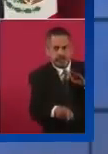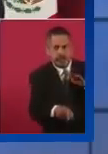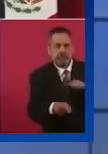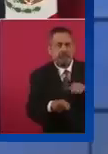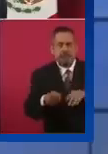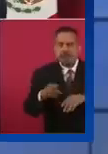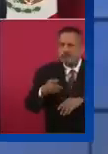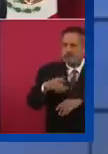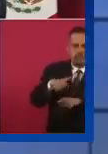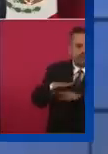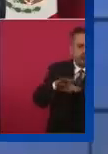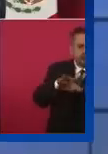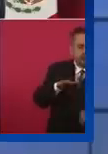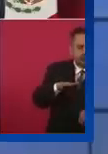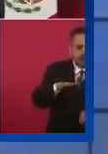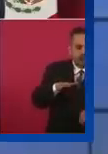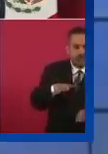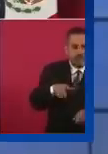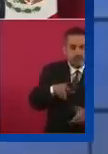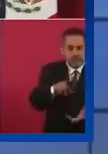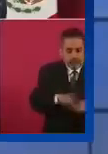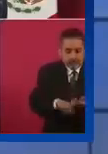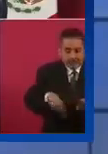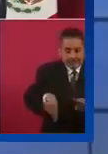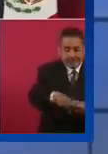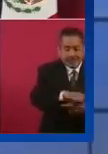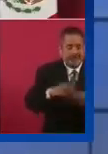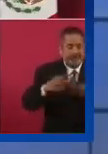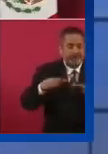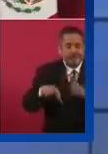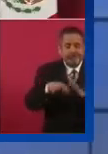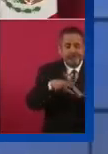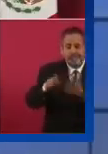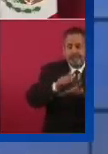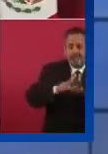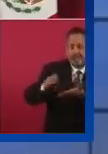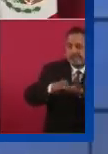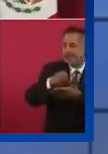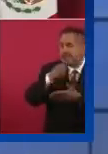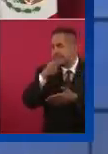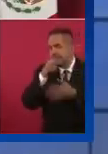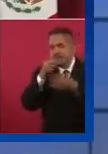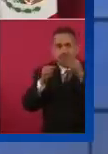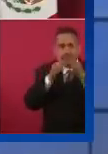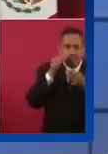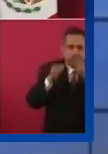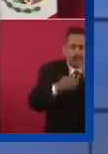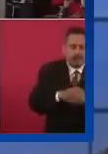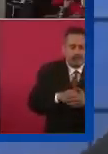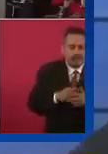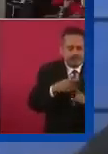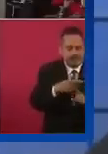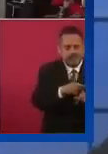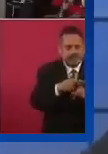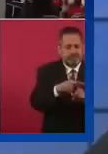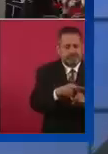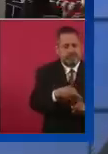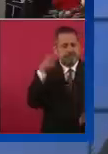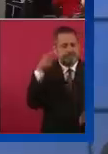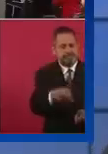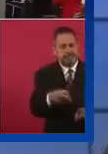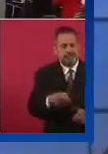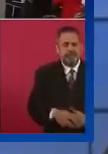con alcaldes, y vemos cómo, pues de manera sorpresiva, toda la